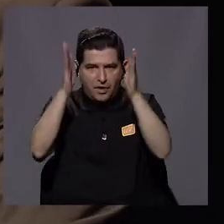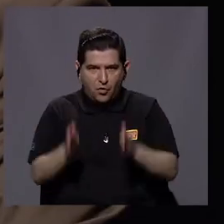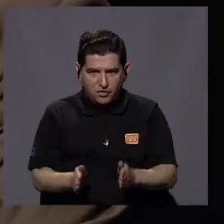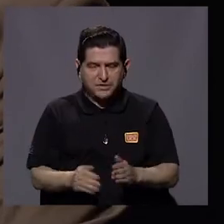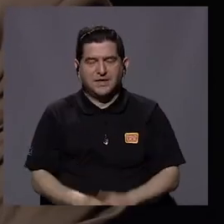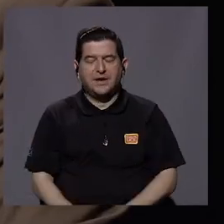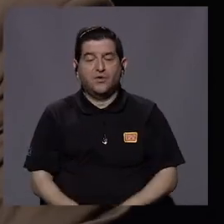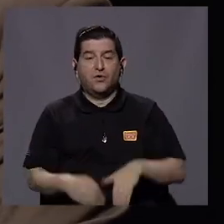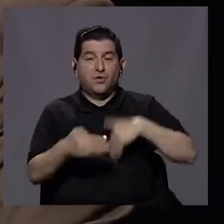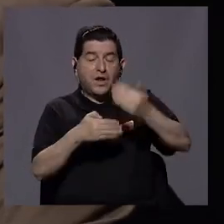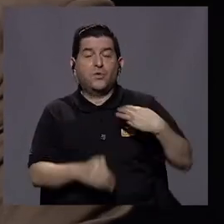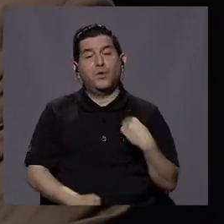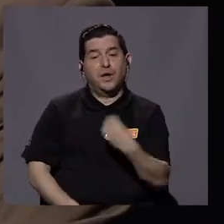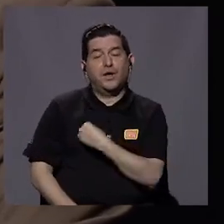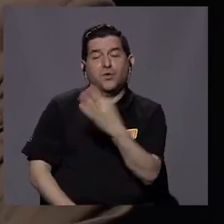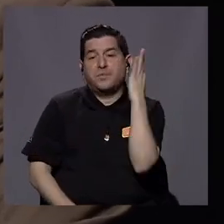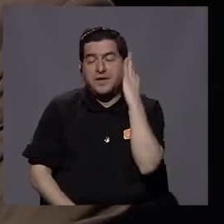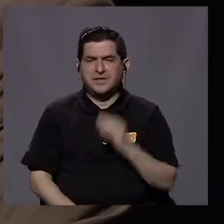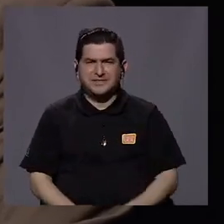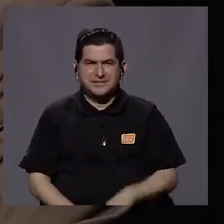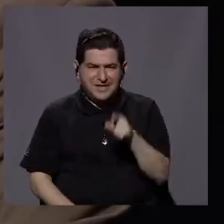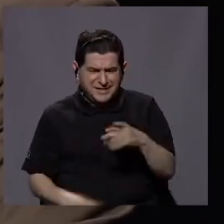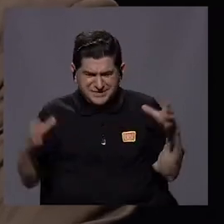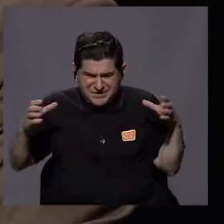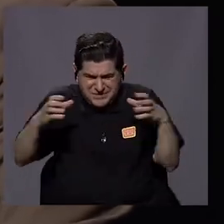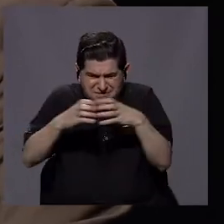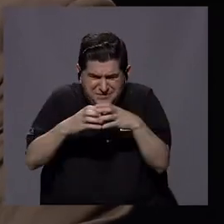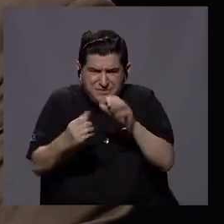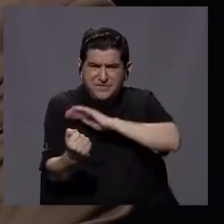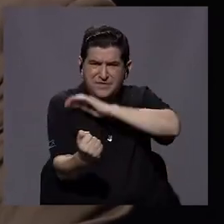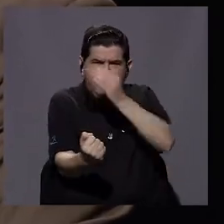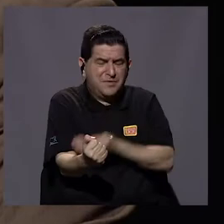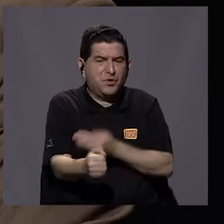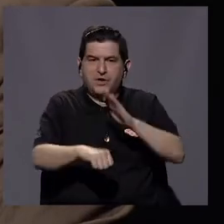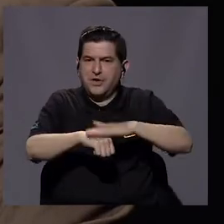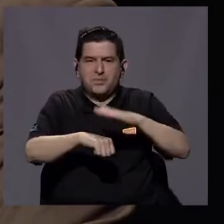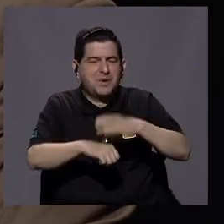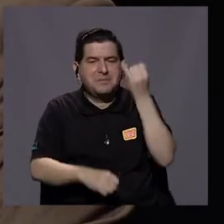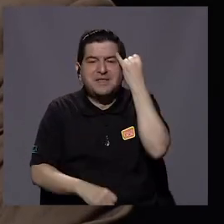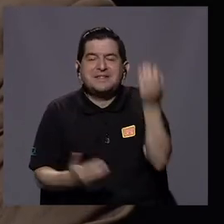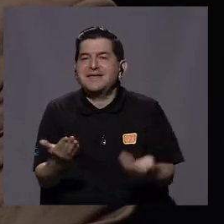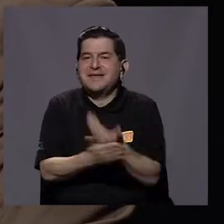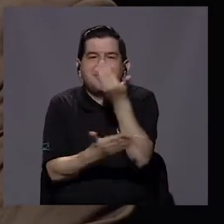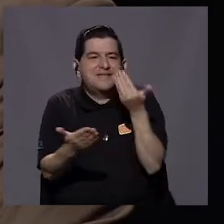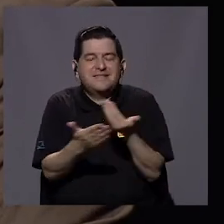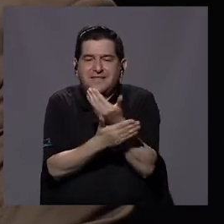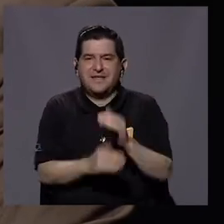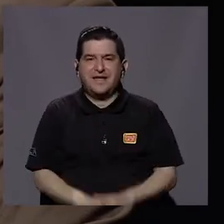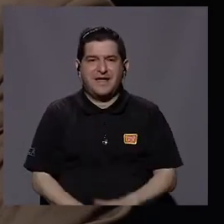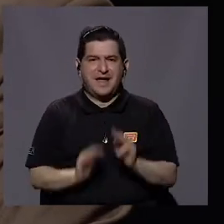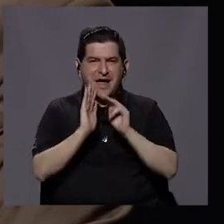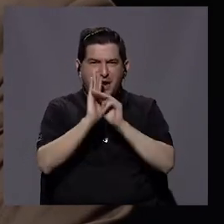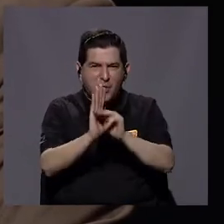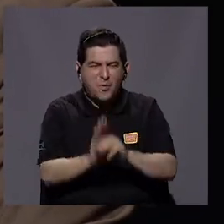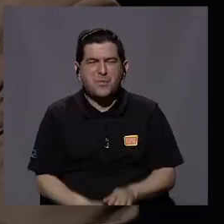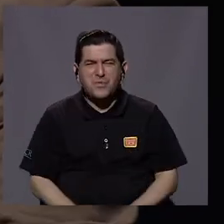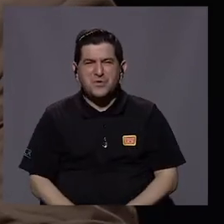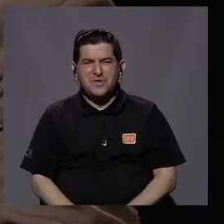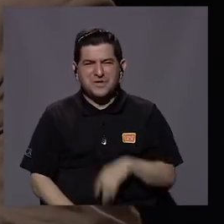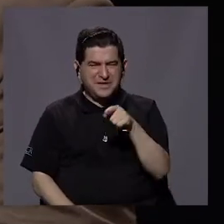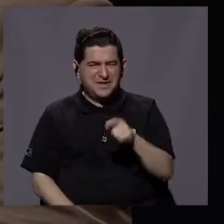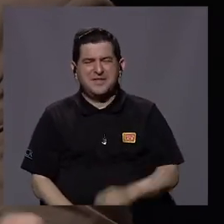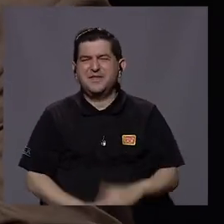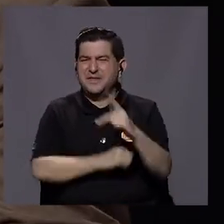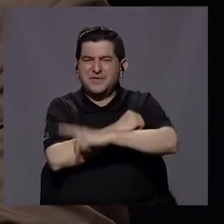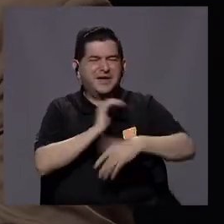decir, concentra el poder de una forma que no permite oxigenar las ideas. Es un modelo recalcitrante político que